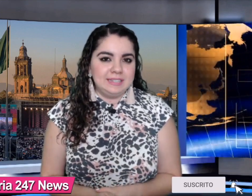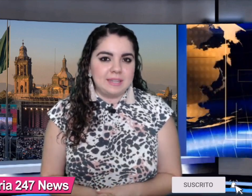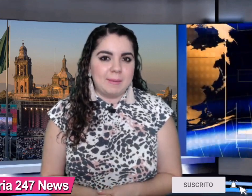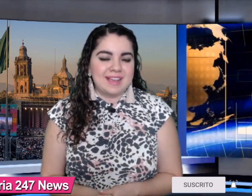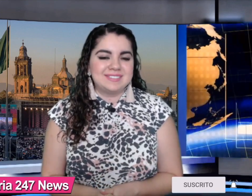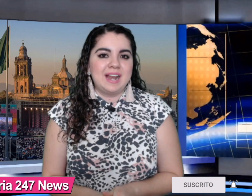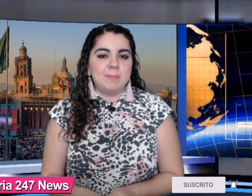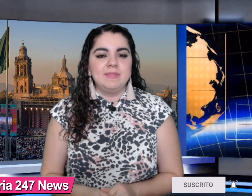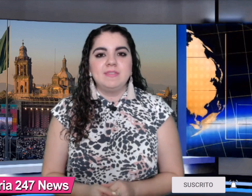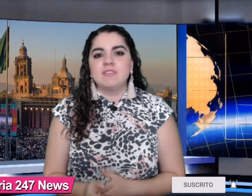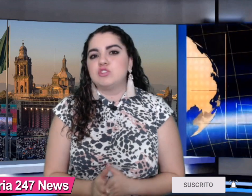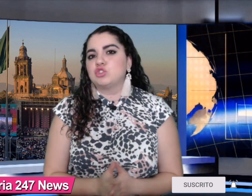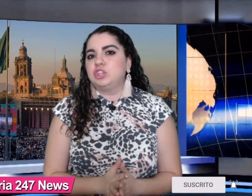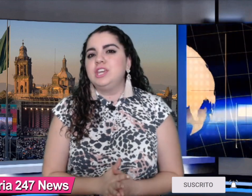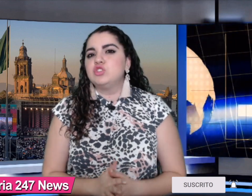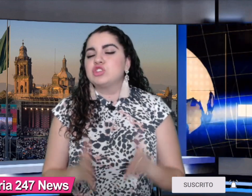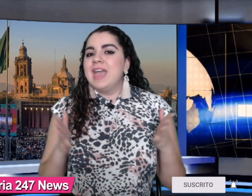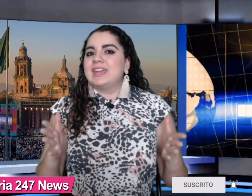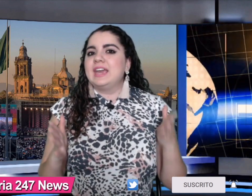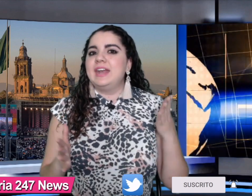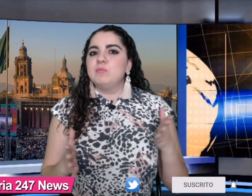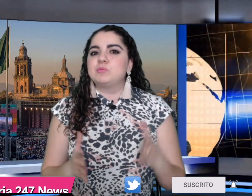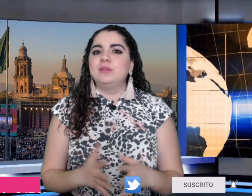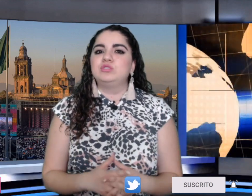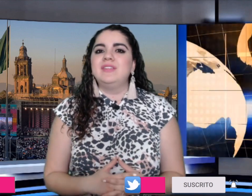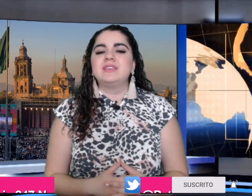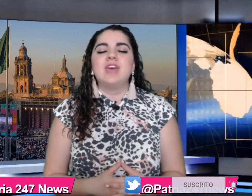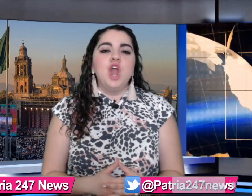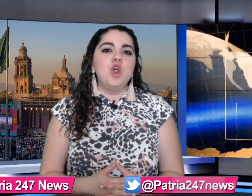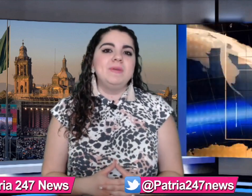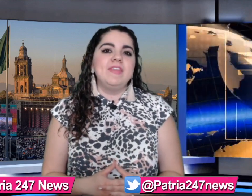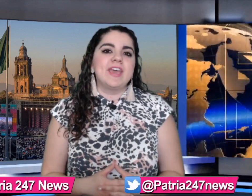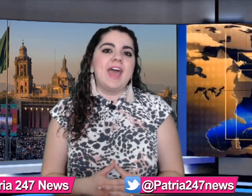la campanita para que estén al pendiente de los contenidos que generamos